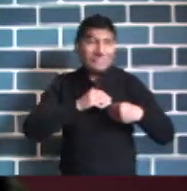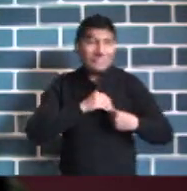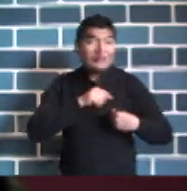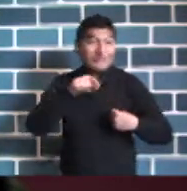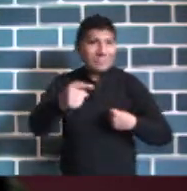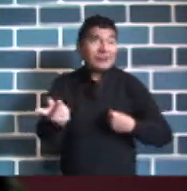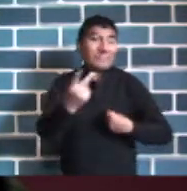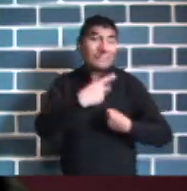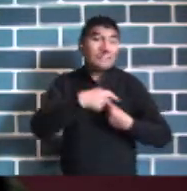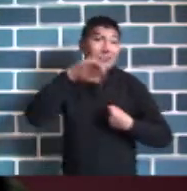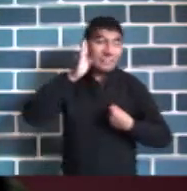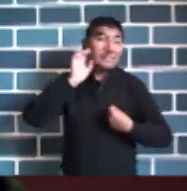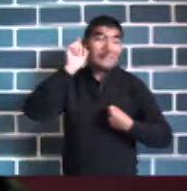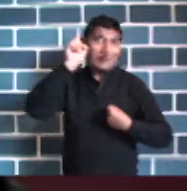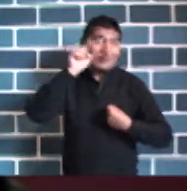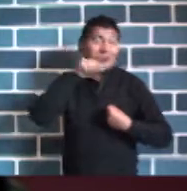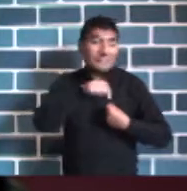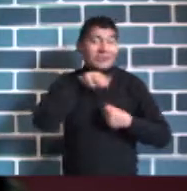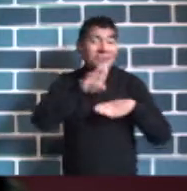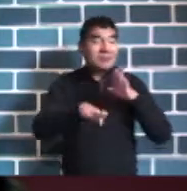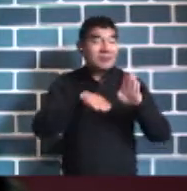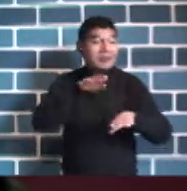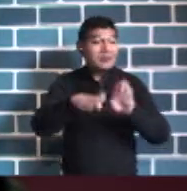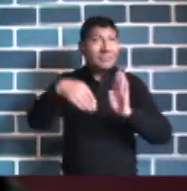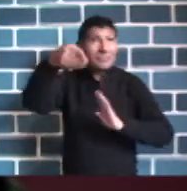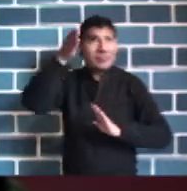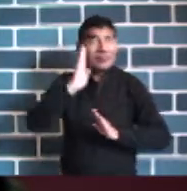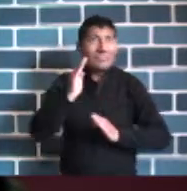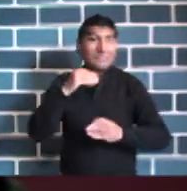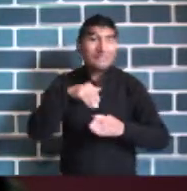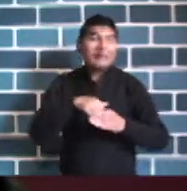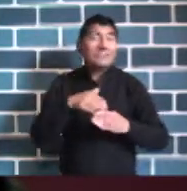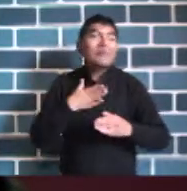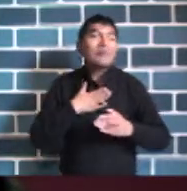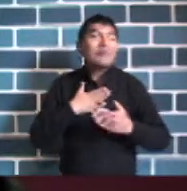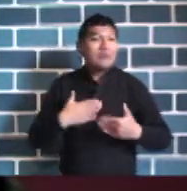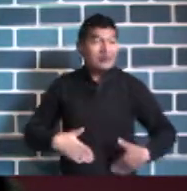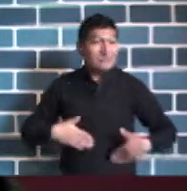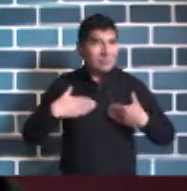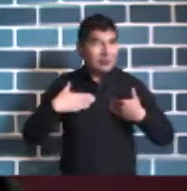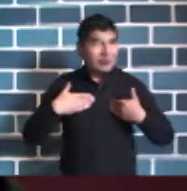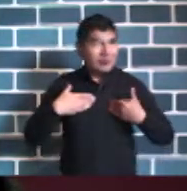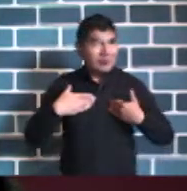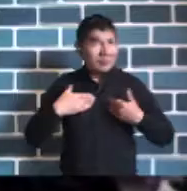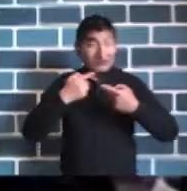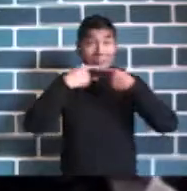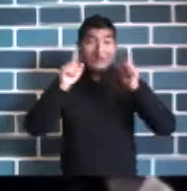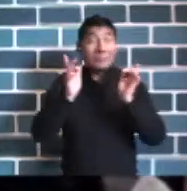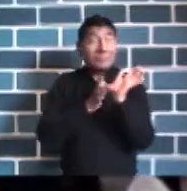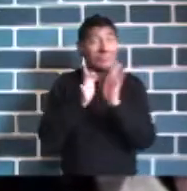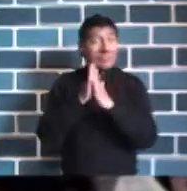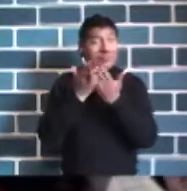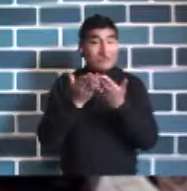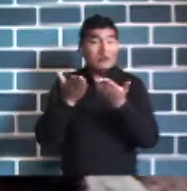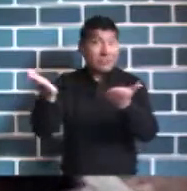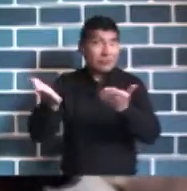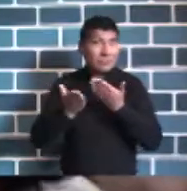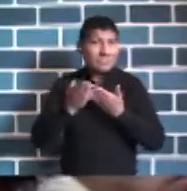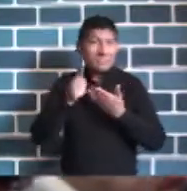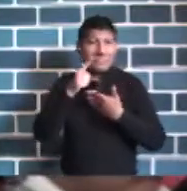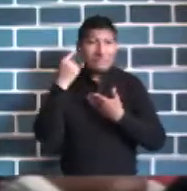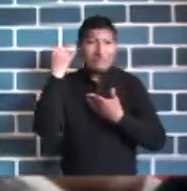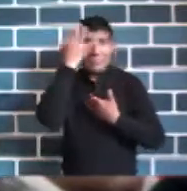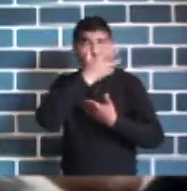presencia de dios aquel paso de dios por mi vida y el evangelio por su parte nos trae un lindo